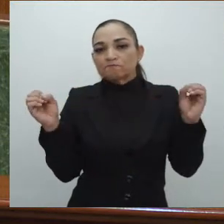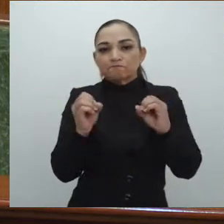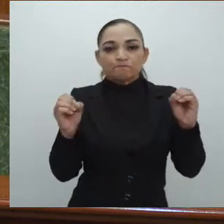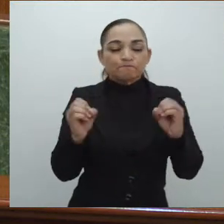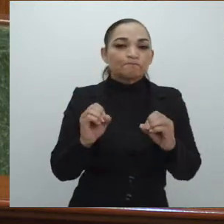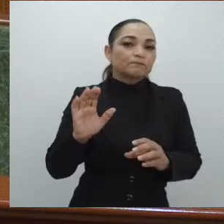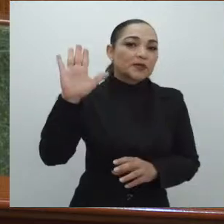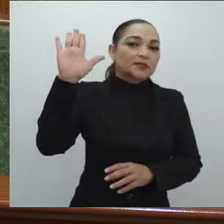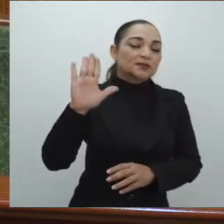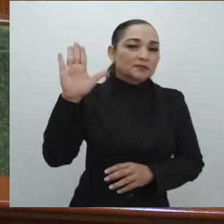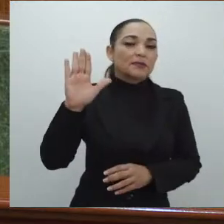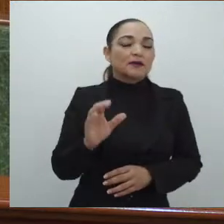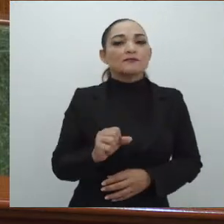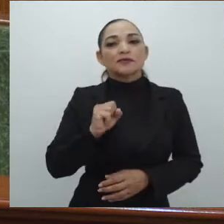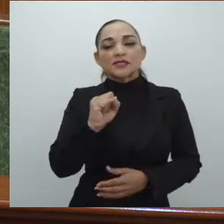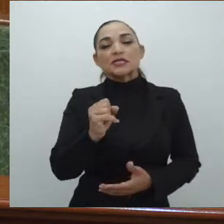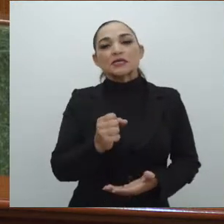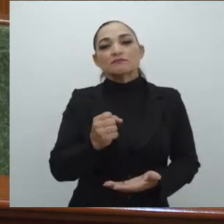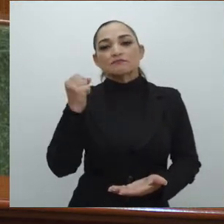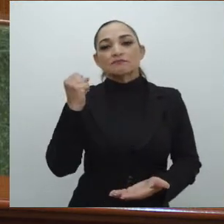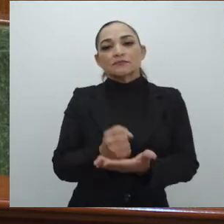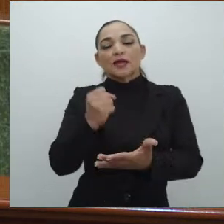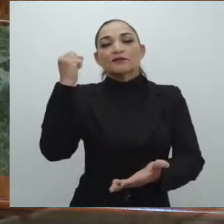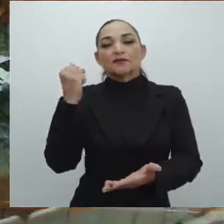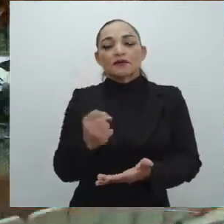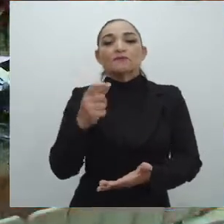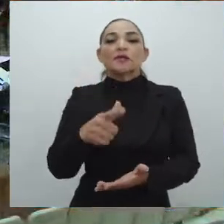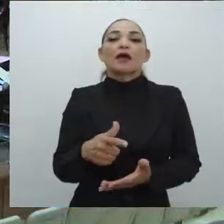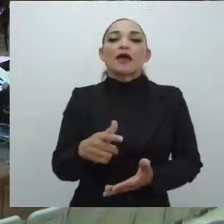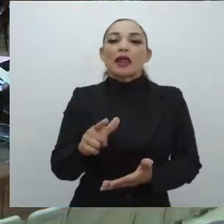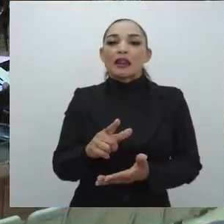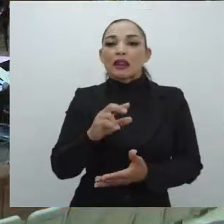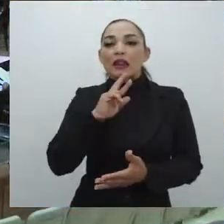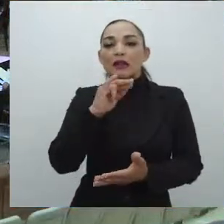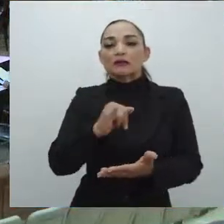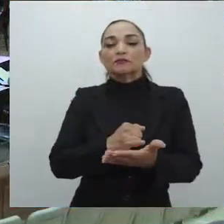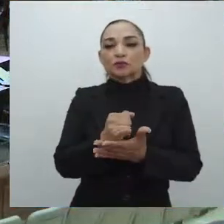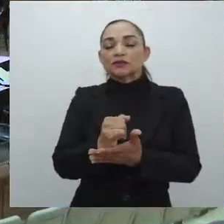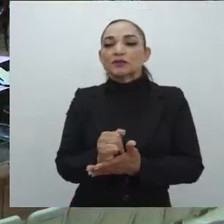dictamen. Expídase el decreto correspondiente.